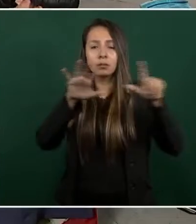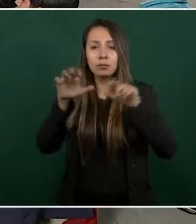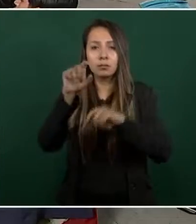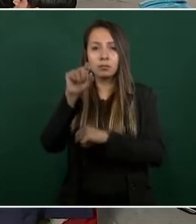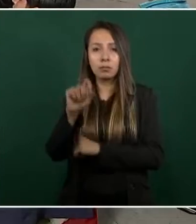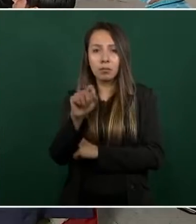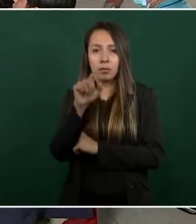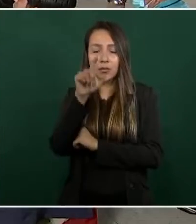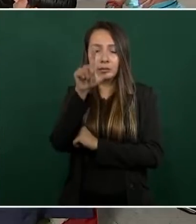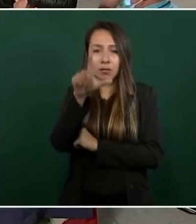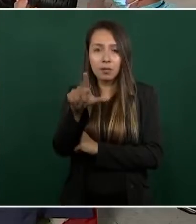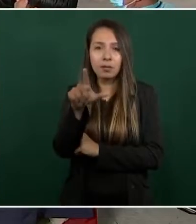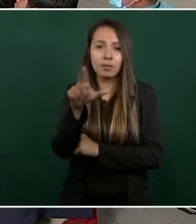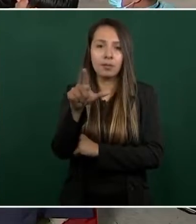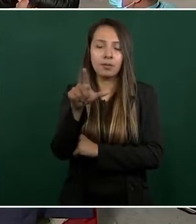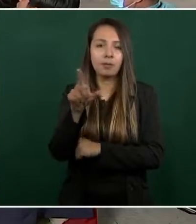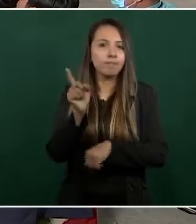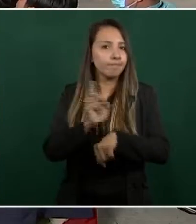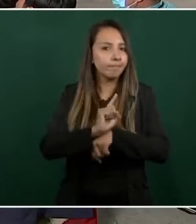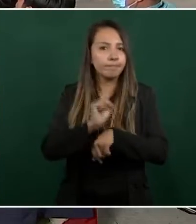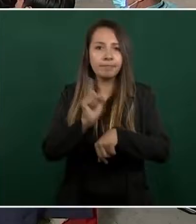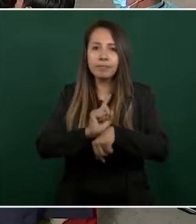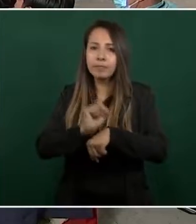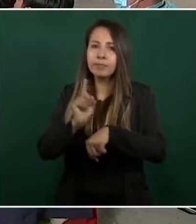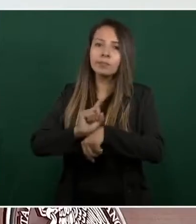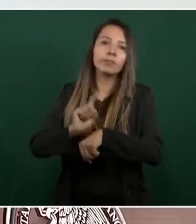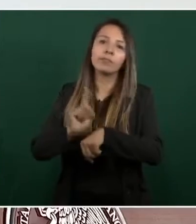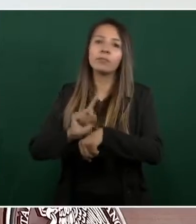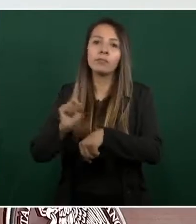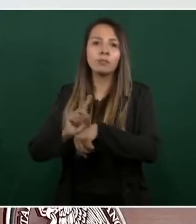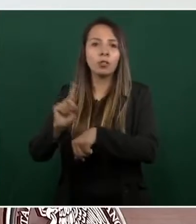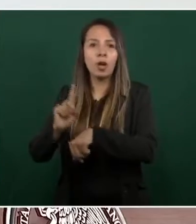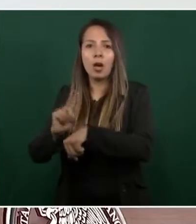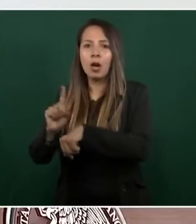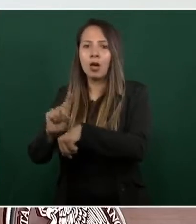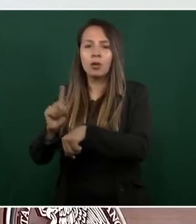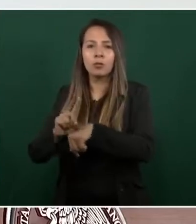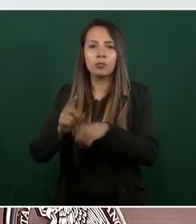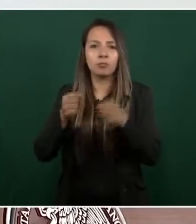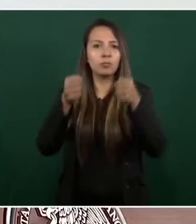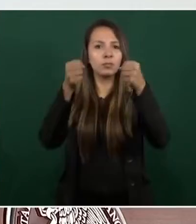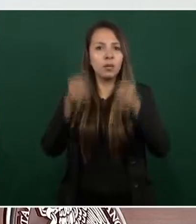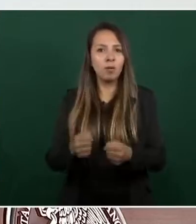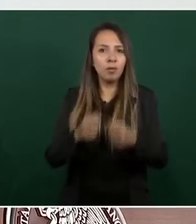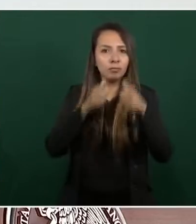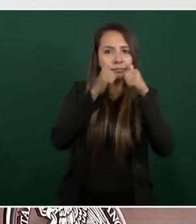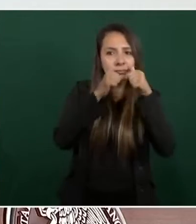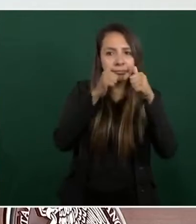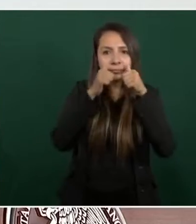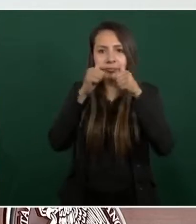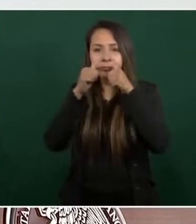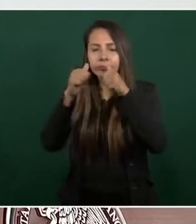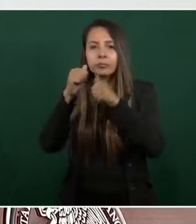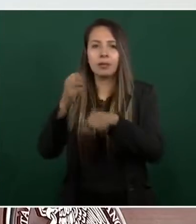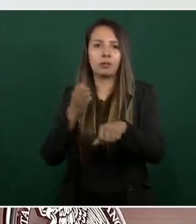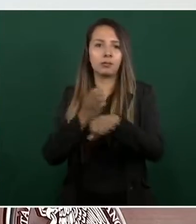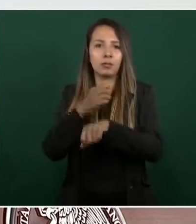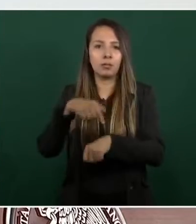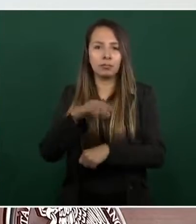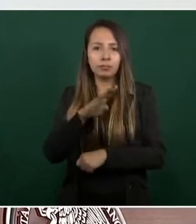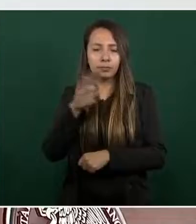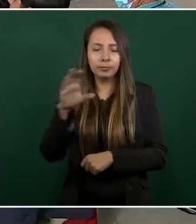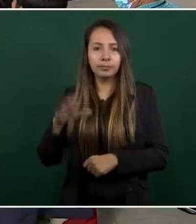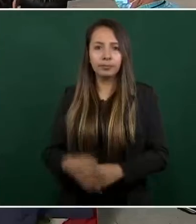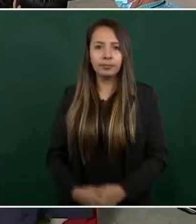14.727 que están diariamente en atención a la seguridad pública del estado.